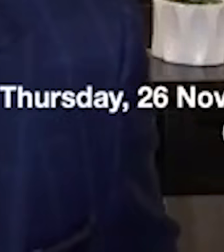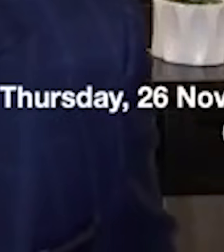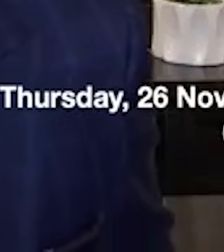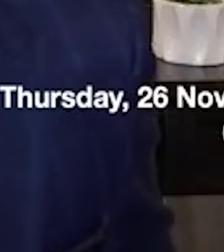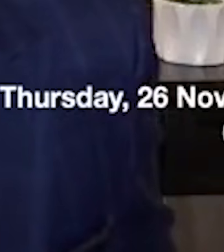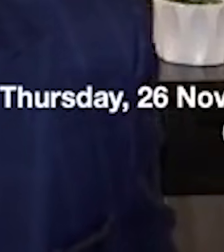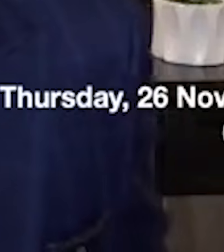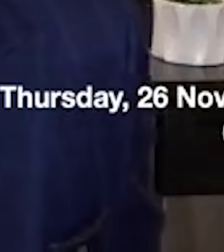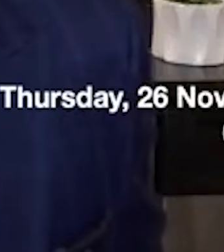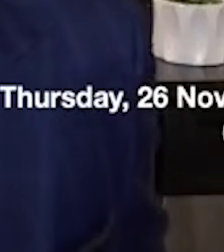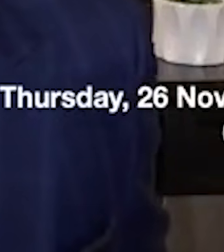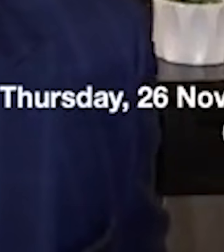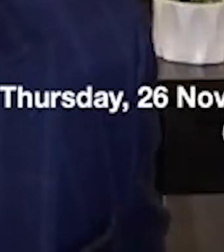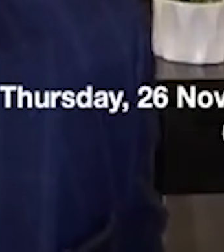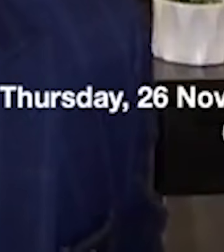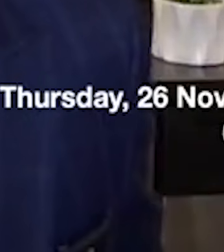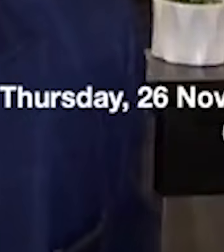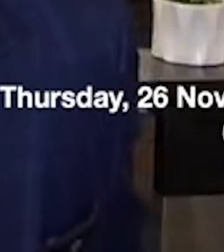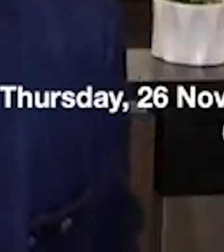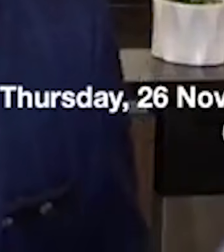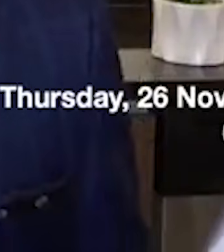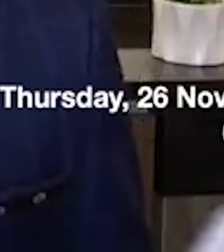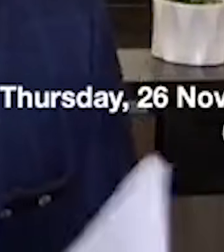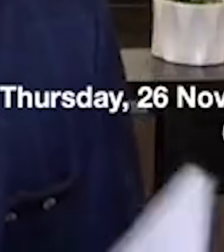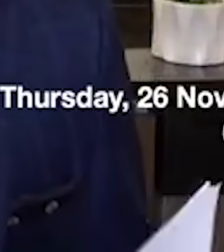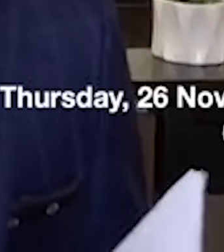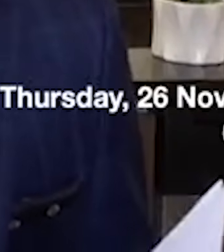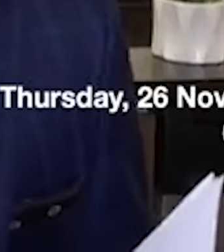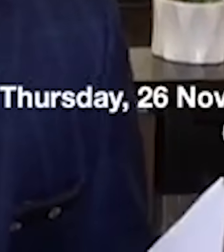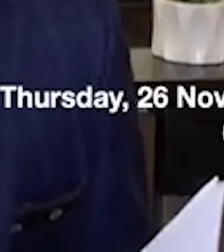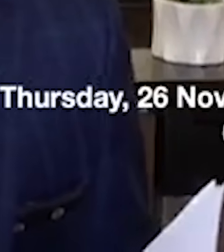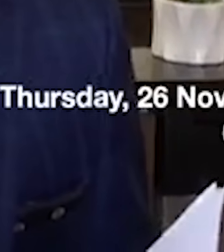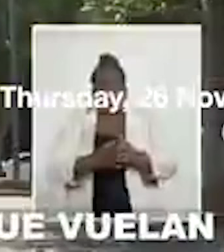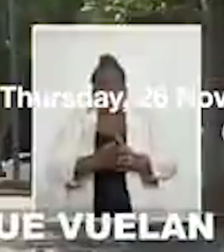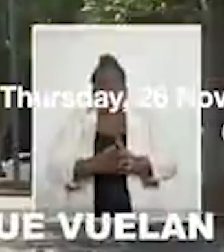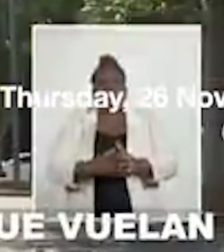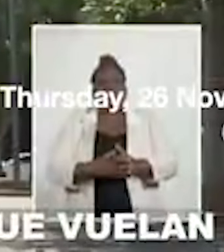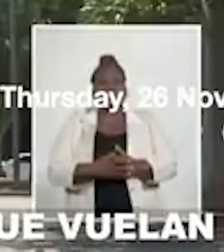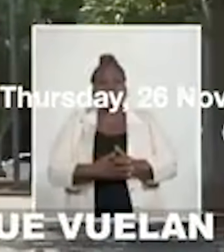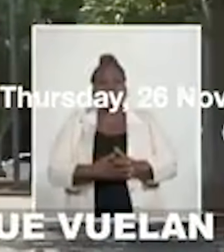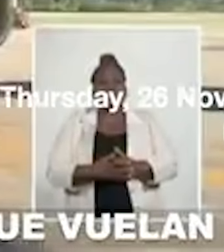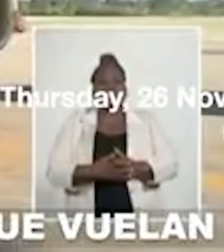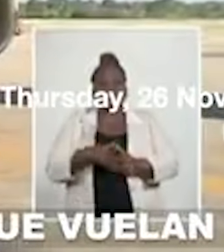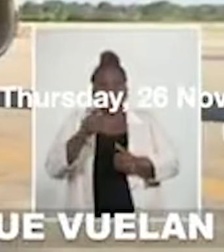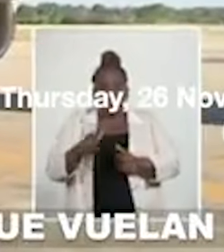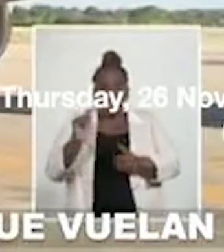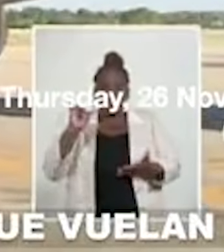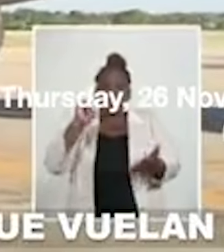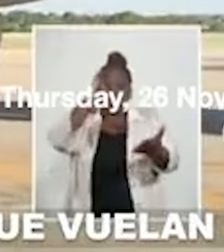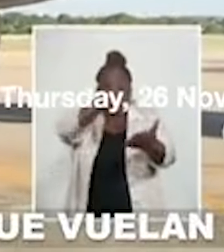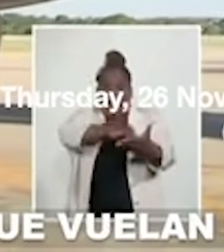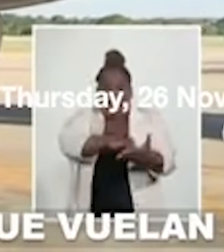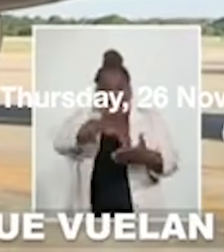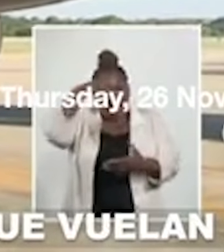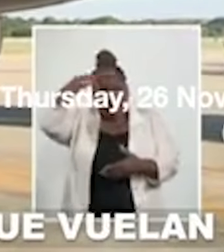máximo de 70 libras. Reitero, es lo que dice la aerolínea JetBlue,